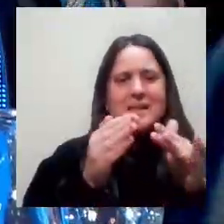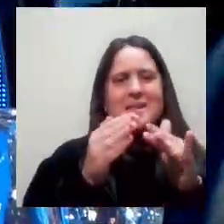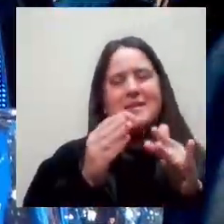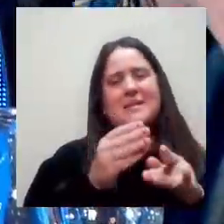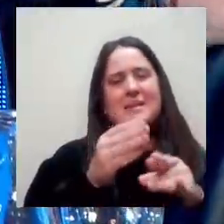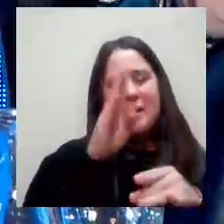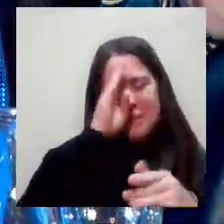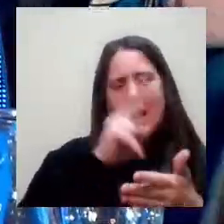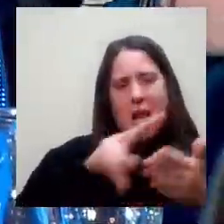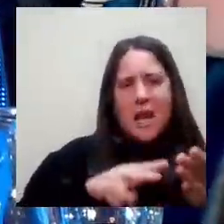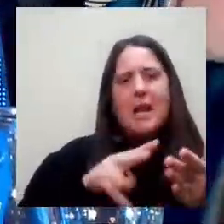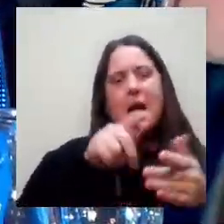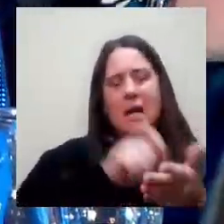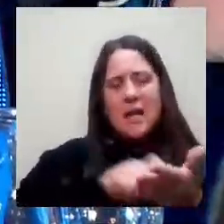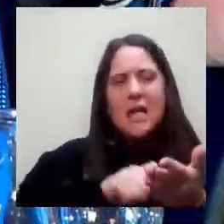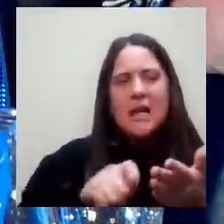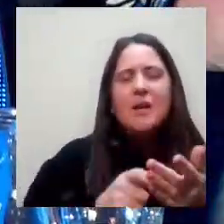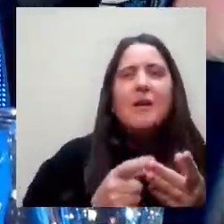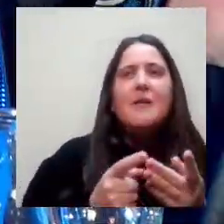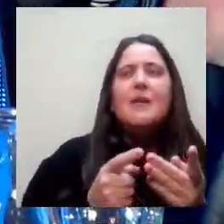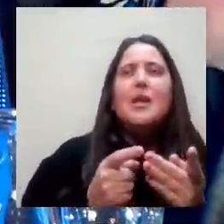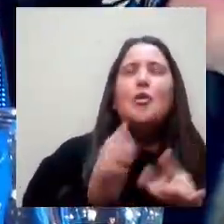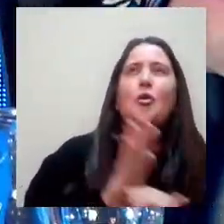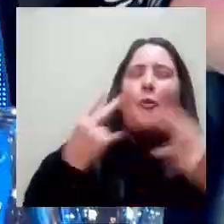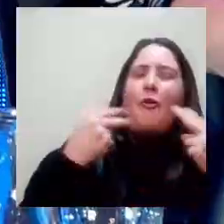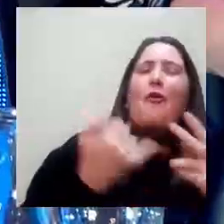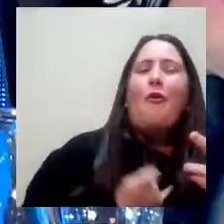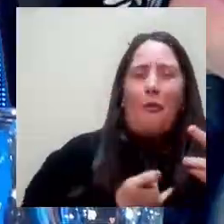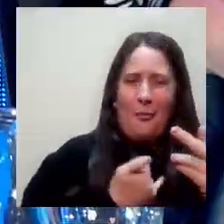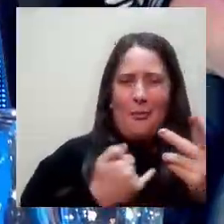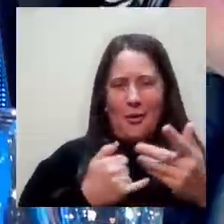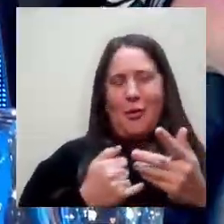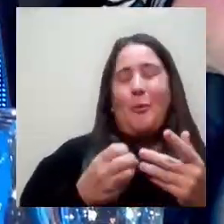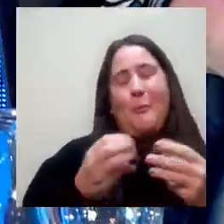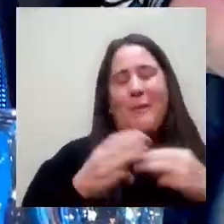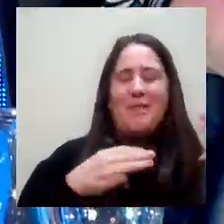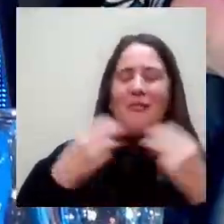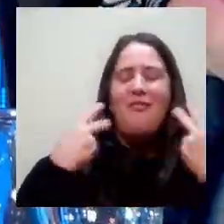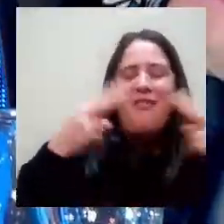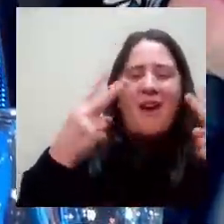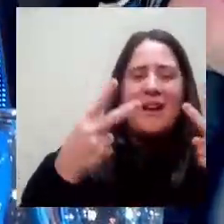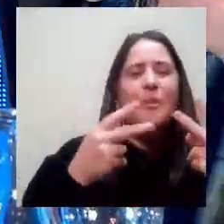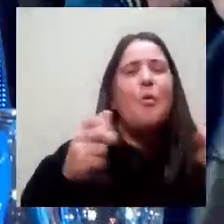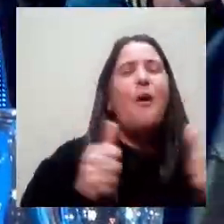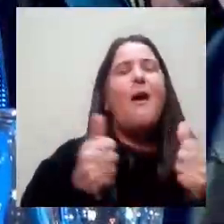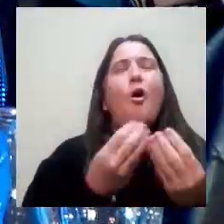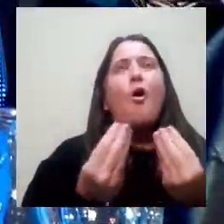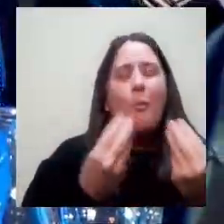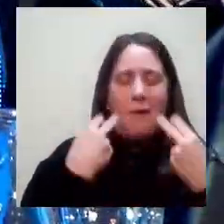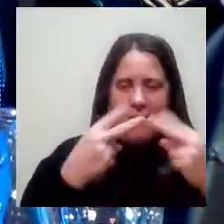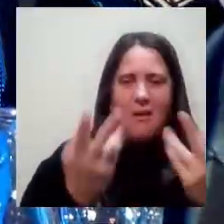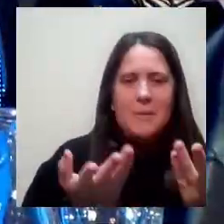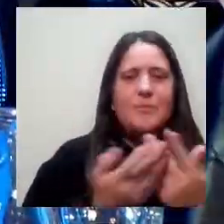este viaje. ¿Qué es lo que necesitan saber hacer para poder viajar? Y a mí me parece importante hacer una distinción, que me